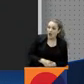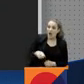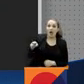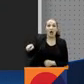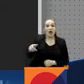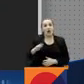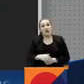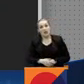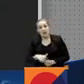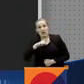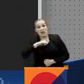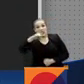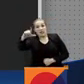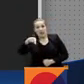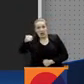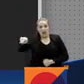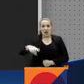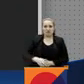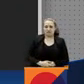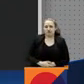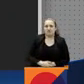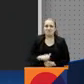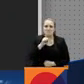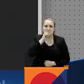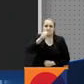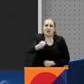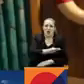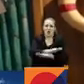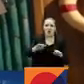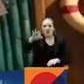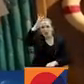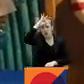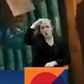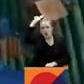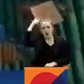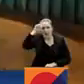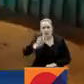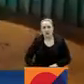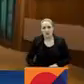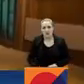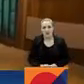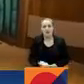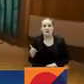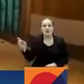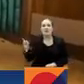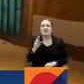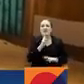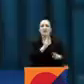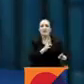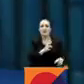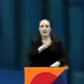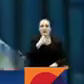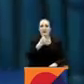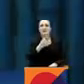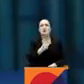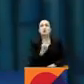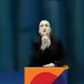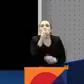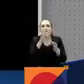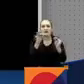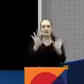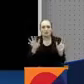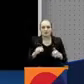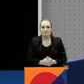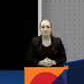el líder de la revolución. No hay peor tiniebla que la ignorancia. La única reacción de J Balvin ha sido el siguiente comentario en redes